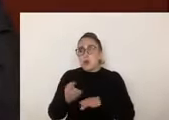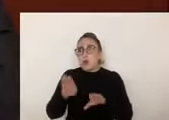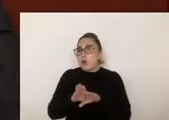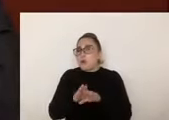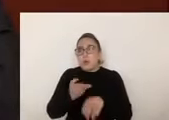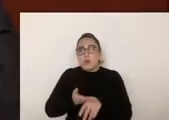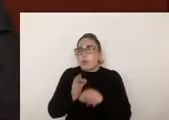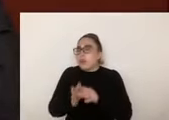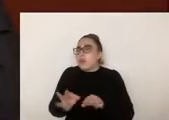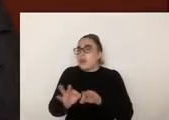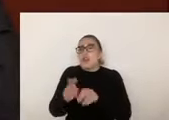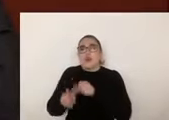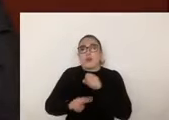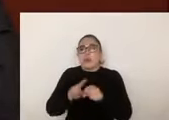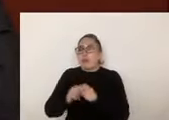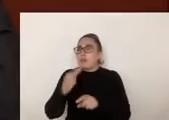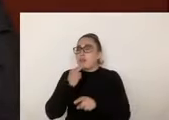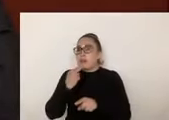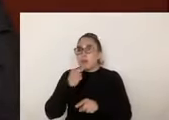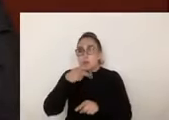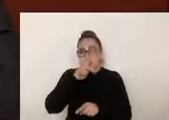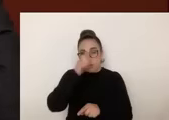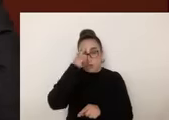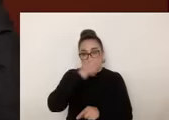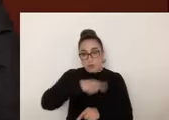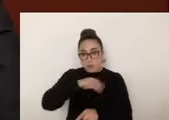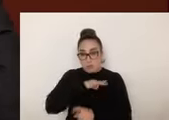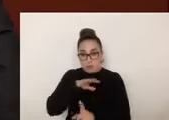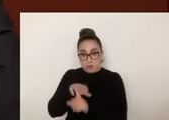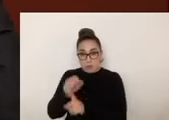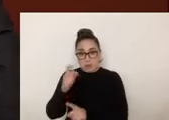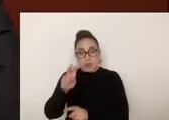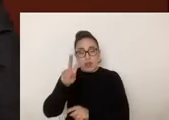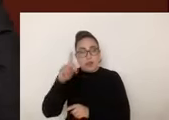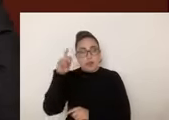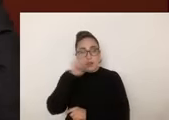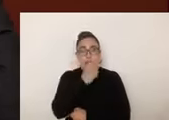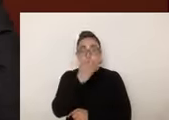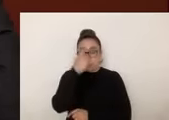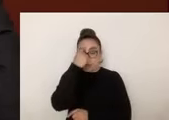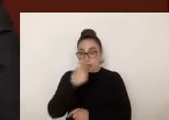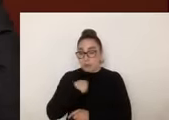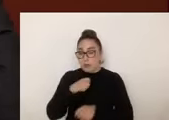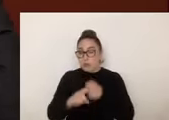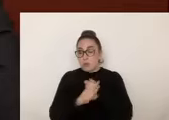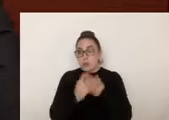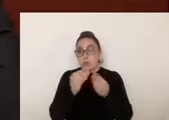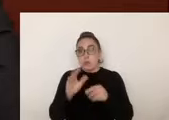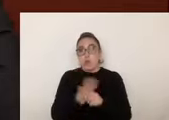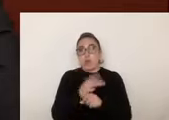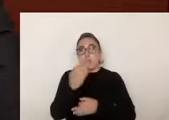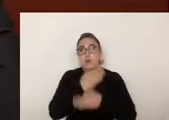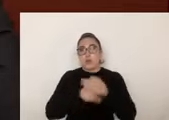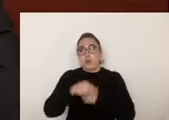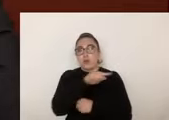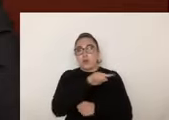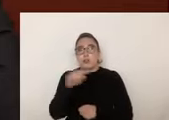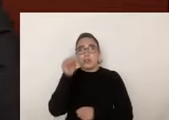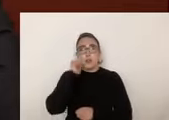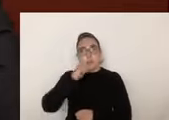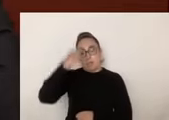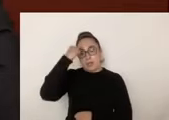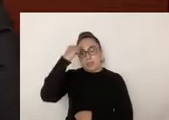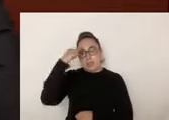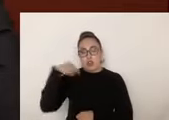merecimiento está cerca de ser uno de esos conceptos, pero tampoco me parece ser muy problemático porque todos entendemos la noción de merecimiento, ¿no? Es decir,